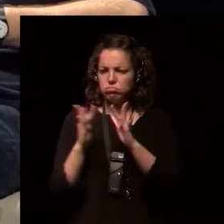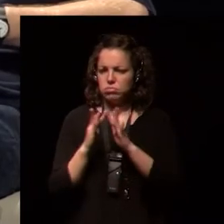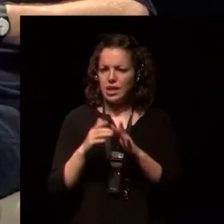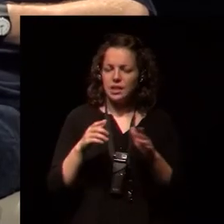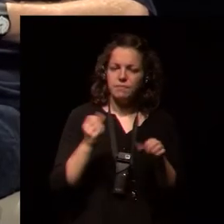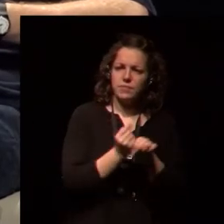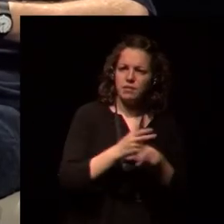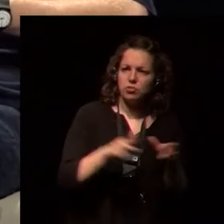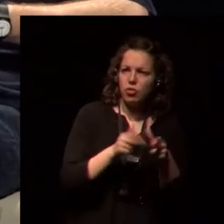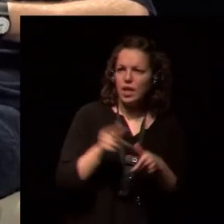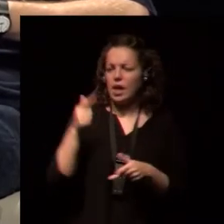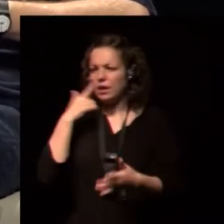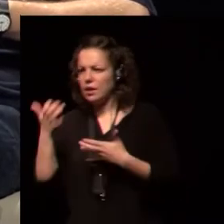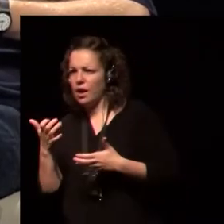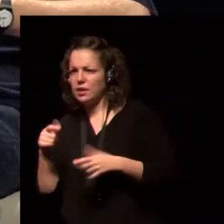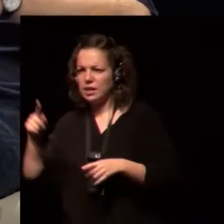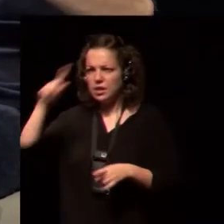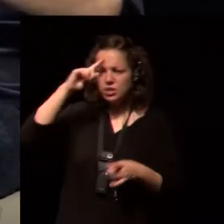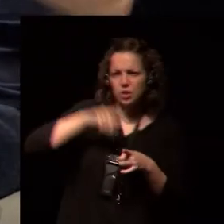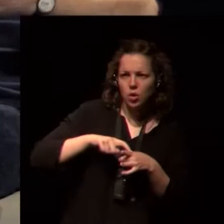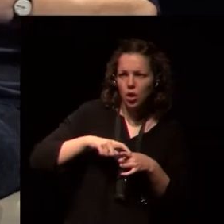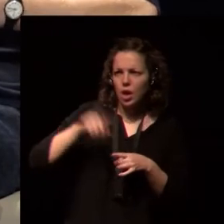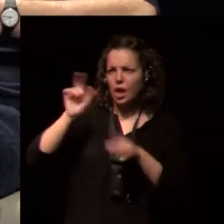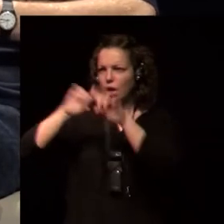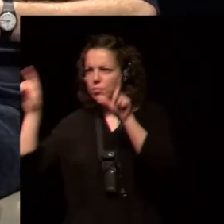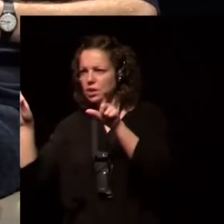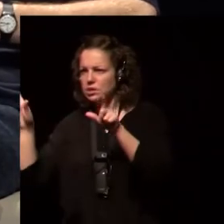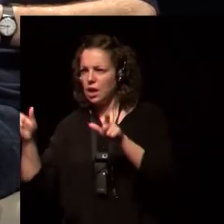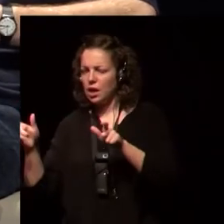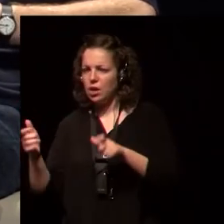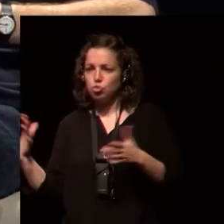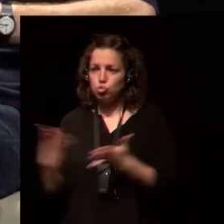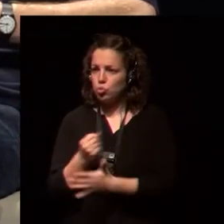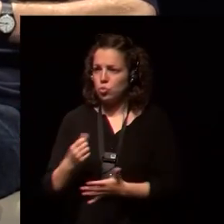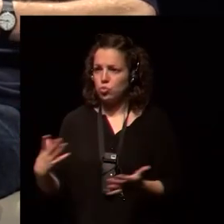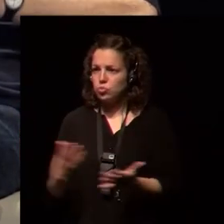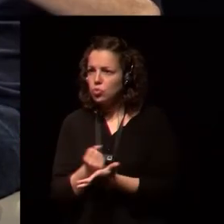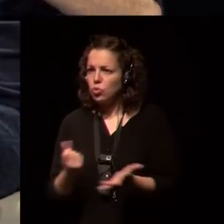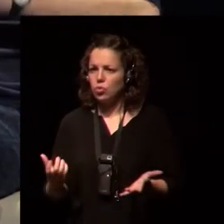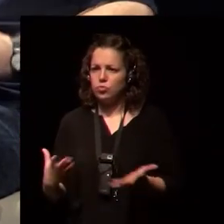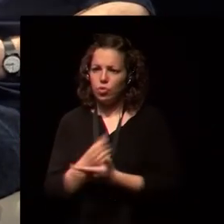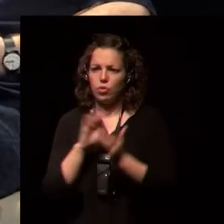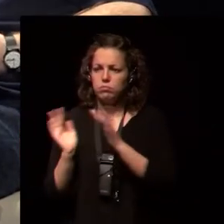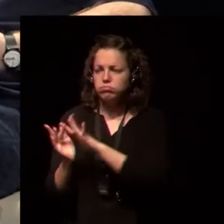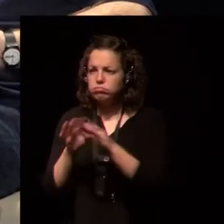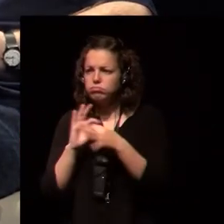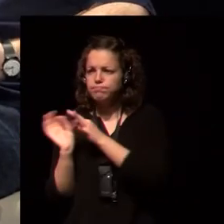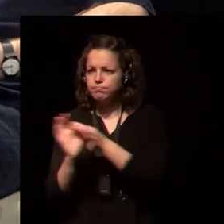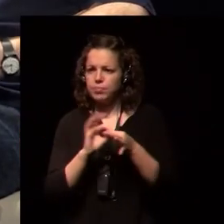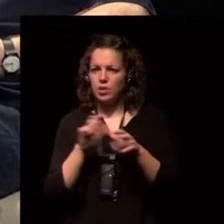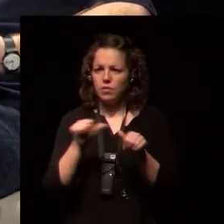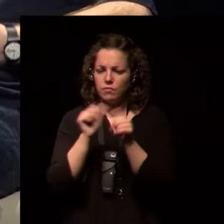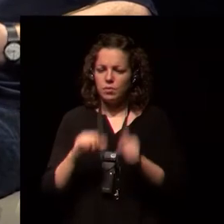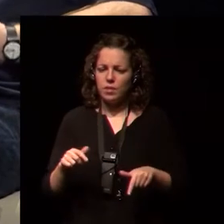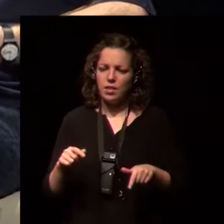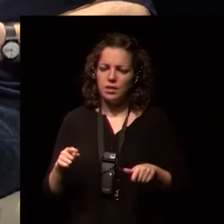trabajo social, arte, psicología, empresa. Todo entrelazamos de distintas maneras y tenemos que